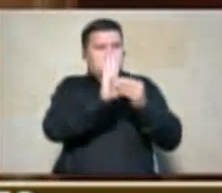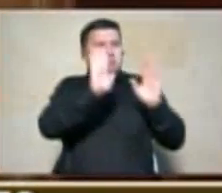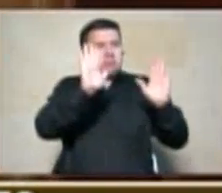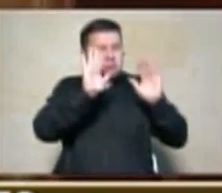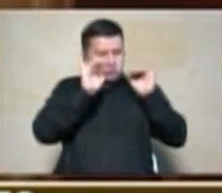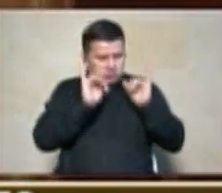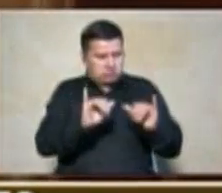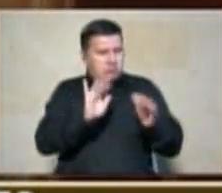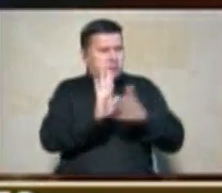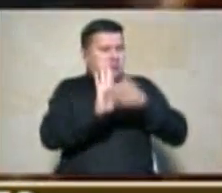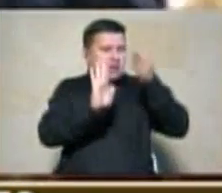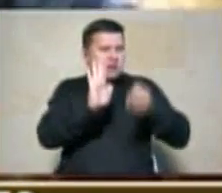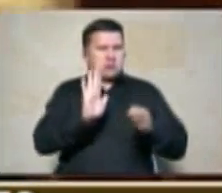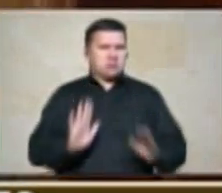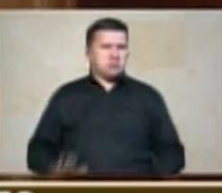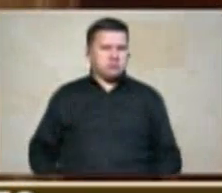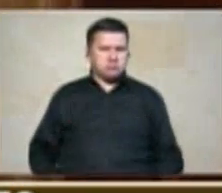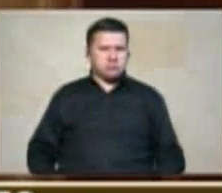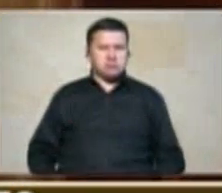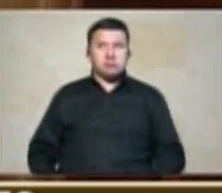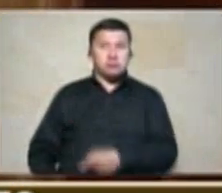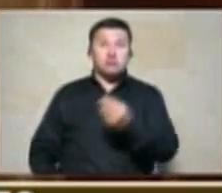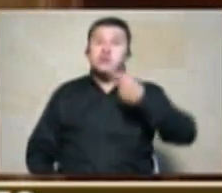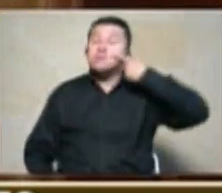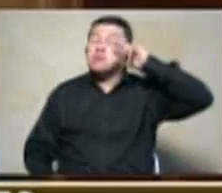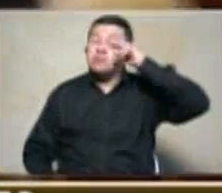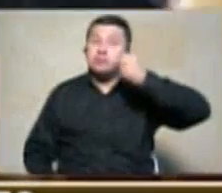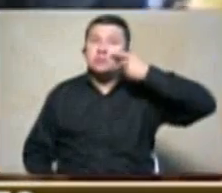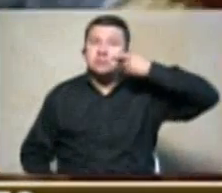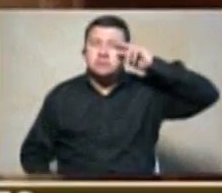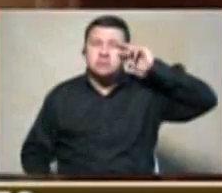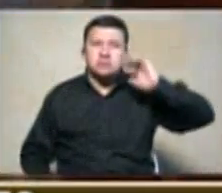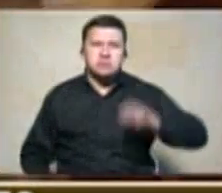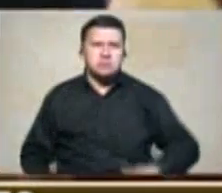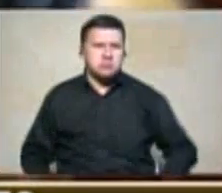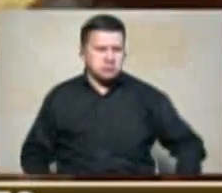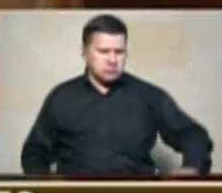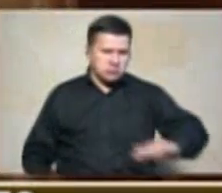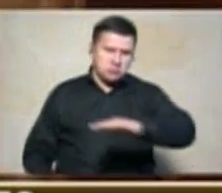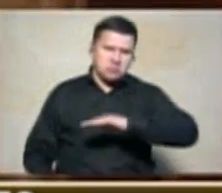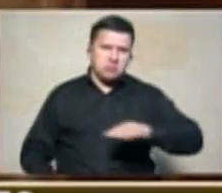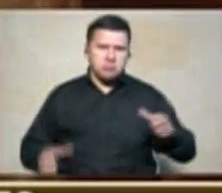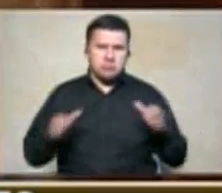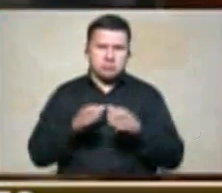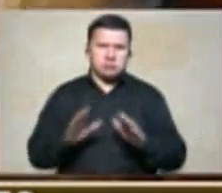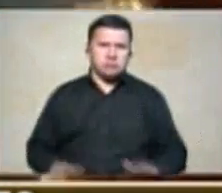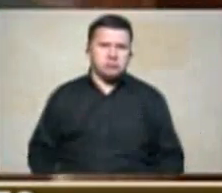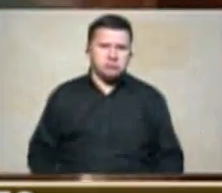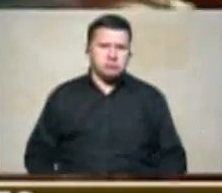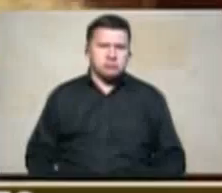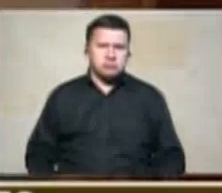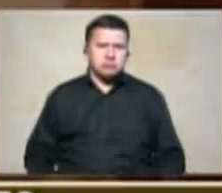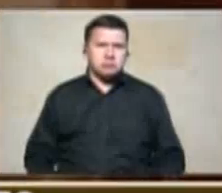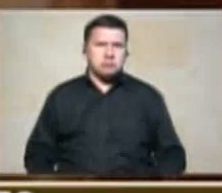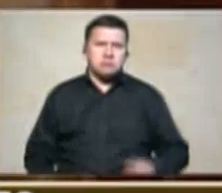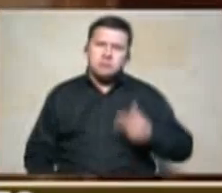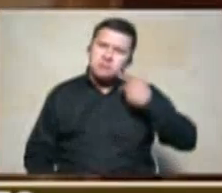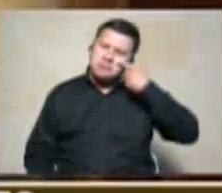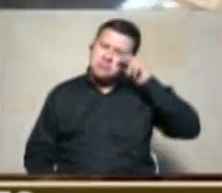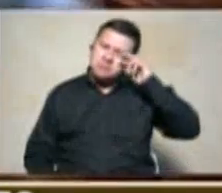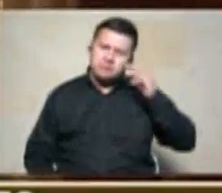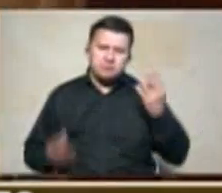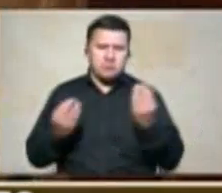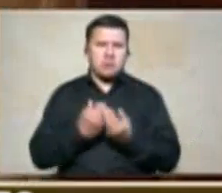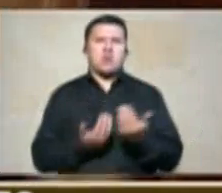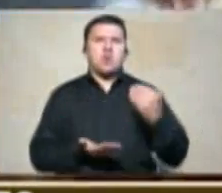este sistema sí se ha utilizado para que un poco de vivos vuelvan a tener la posibilidad de quedarse con la